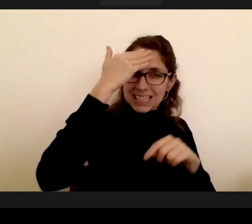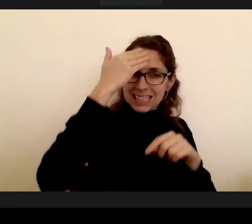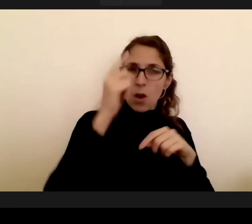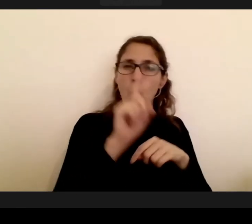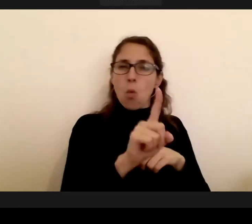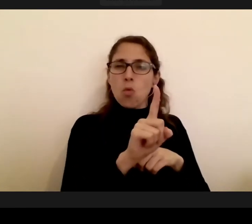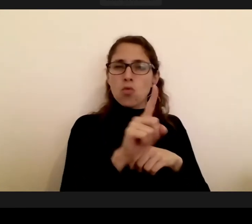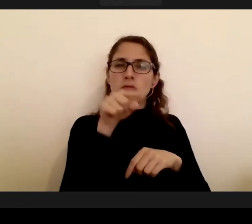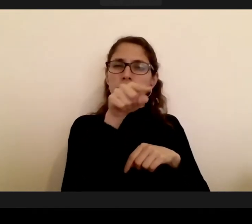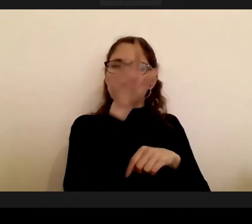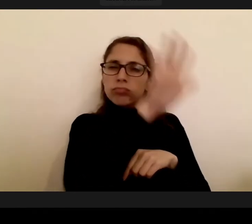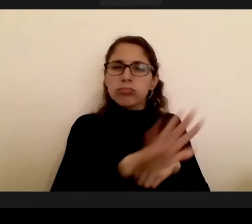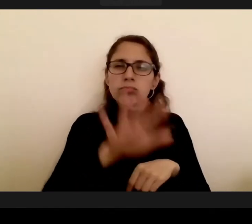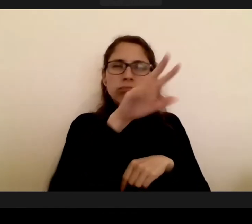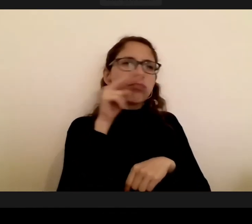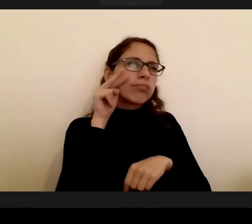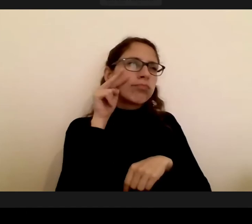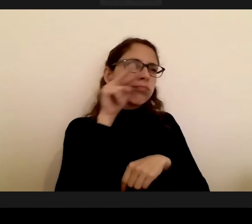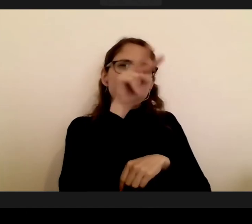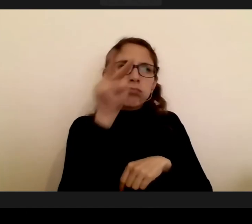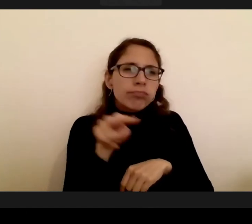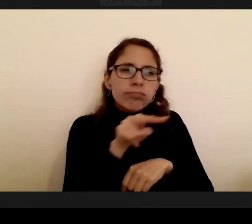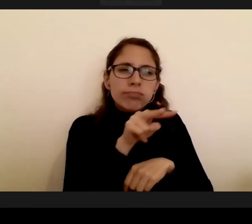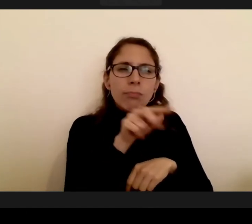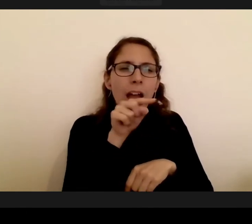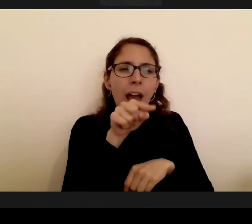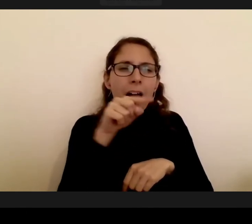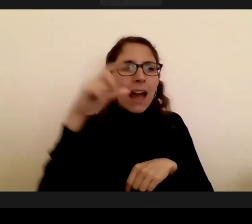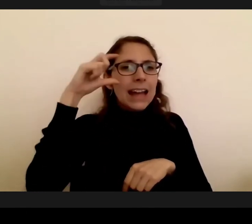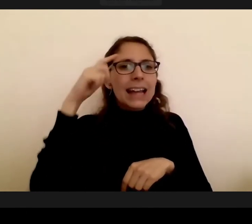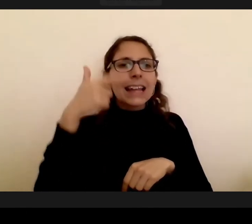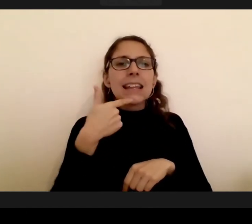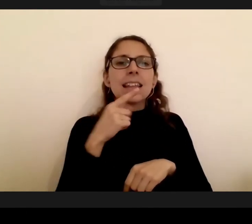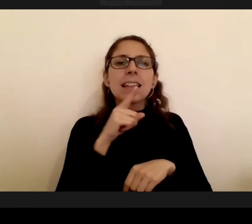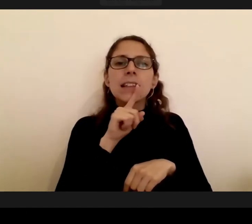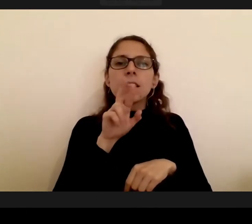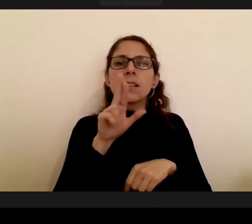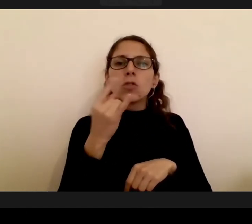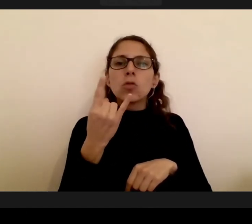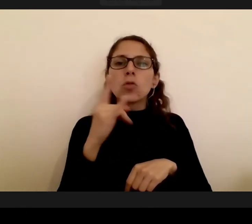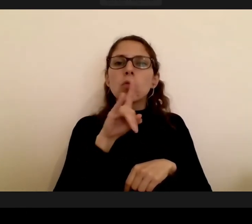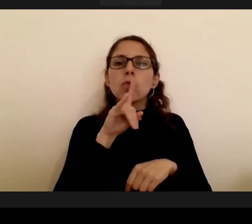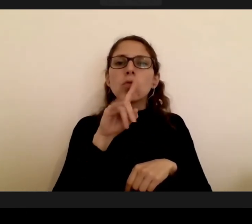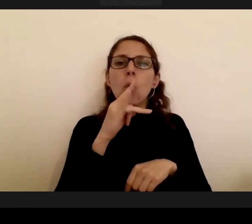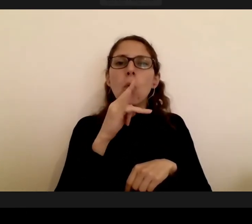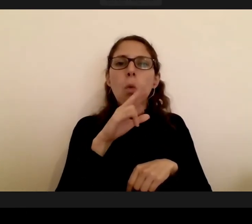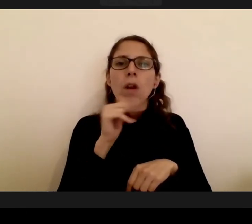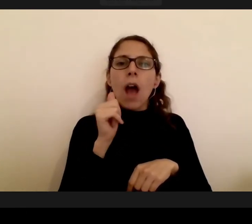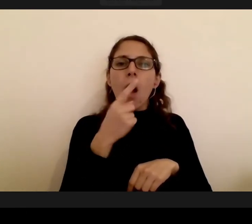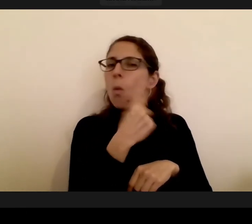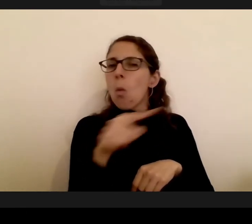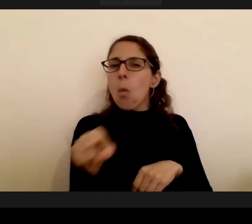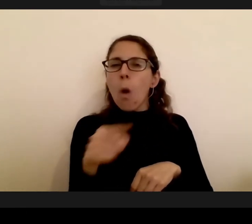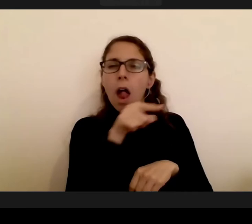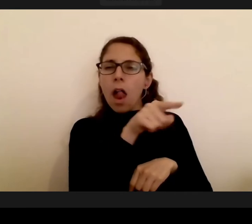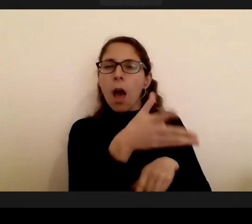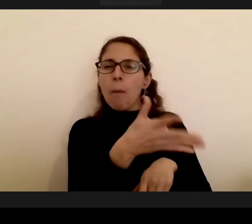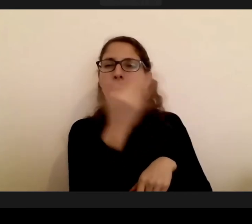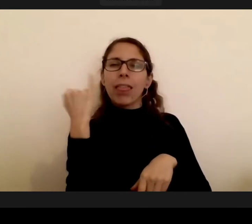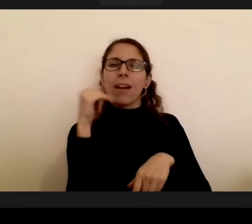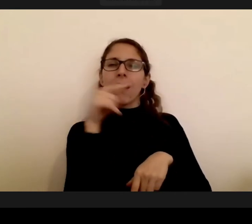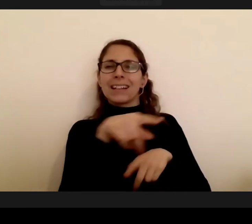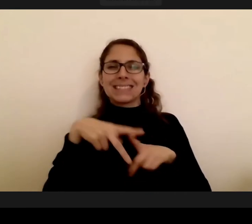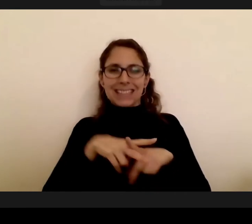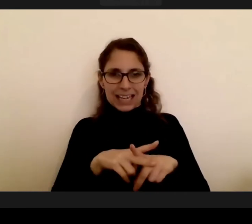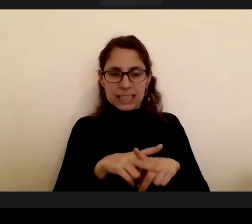la estructura que evidencia esta técnica en la bacteria? Hay bacterias que la tienen y hay bacterias que no, esta estructura. No